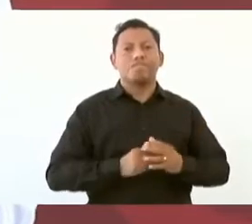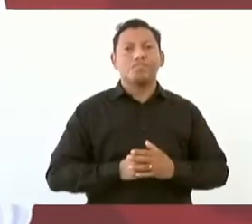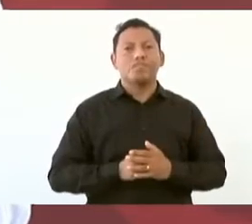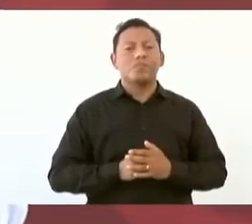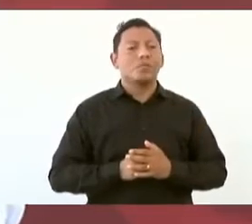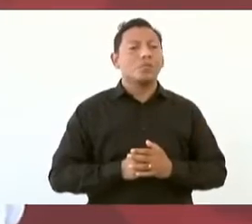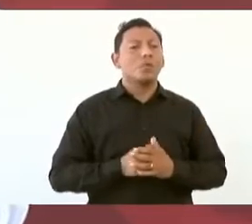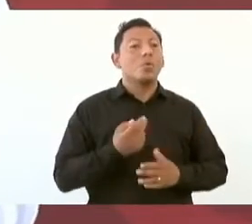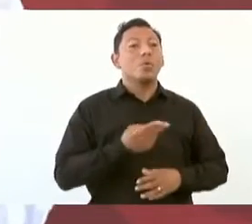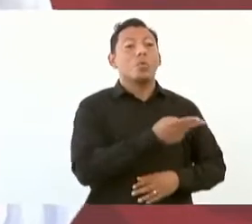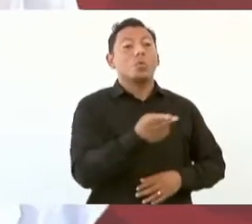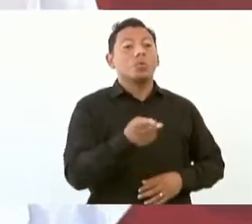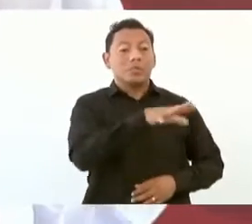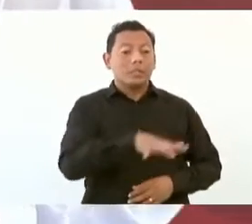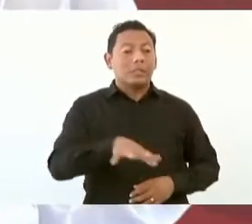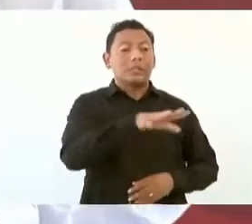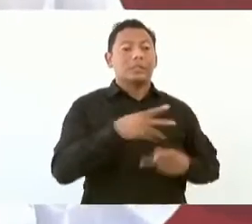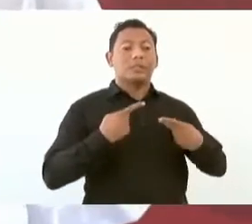Ustedes son